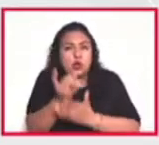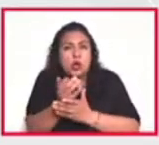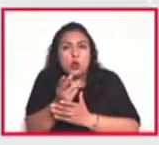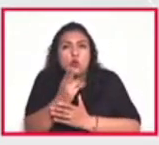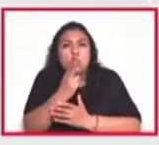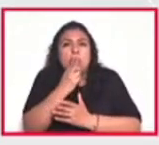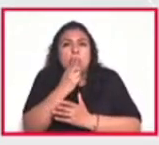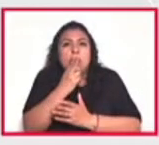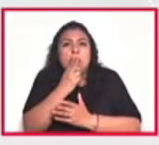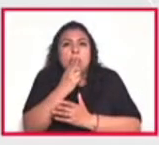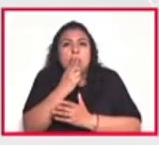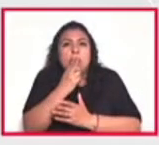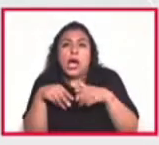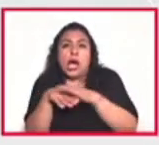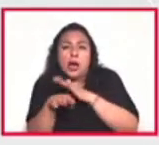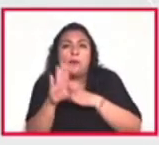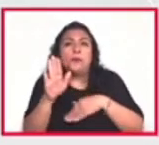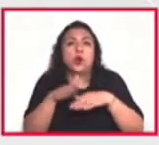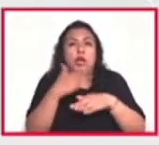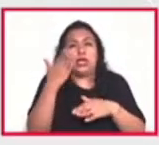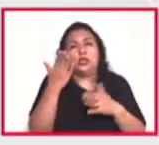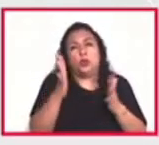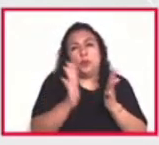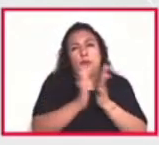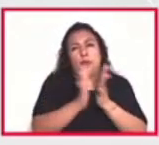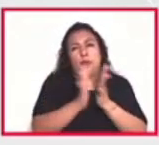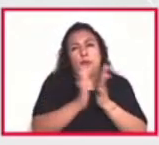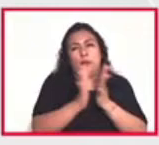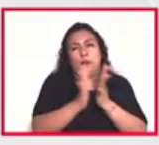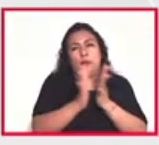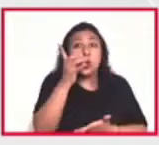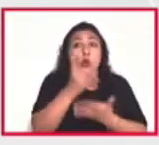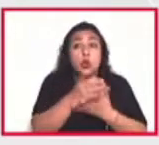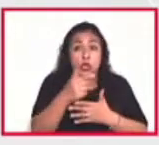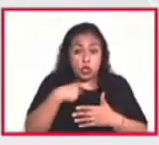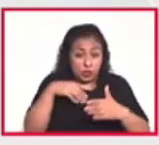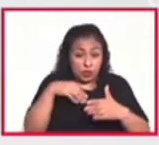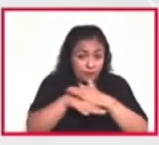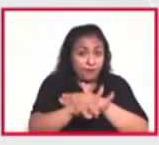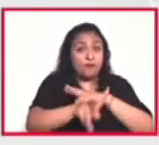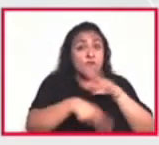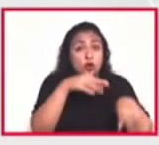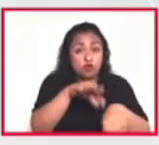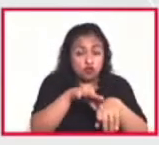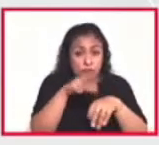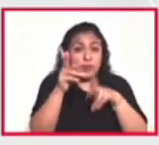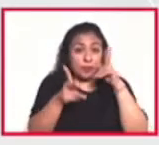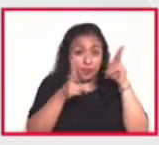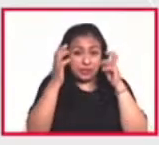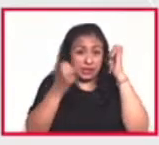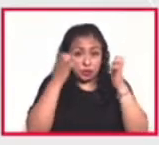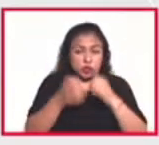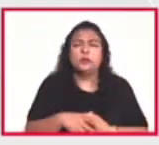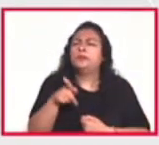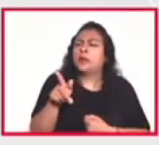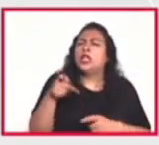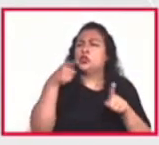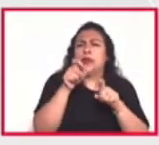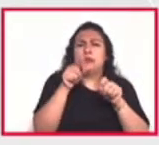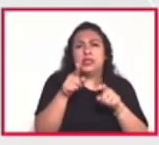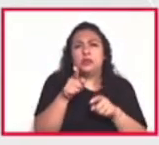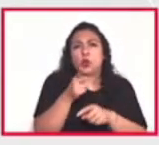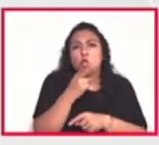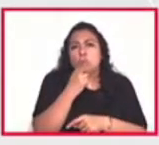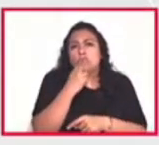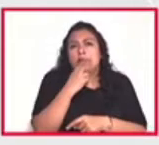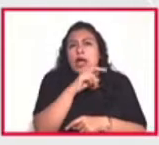obras participantes solo se podrán ver si se visita la exposición. Y a propósito de este culto que se le rinde